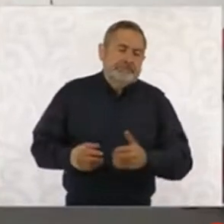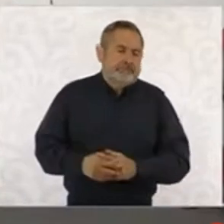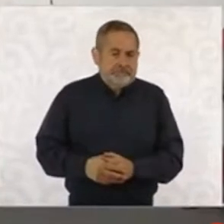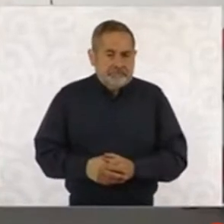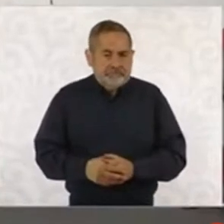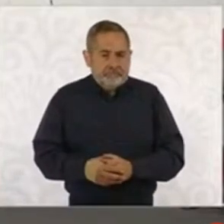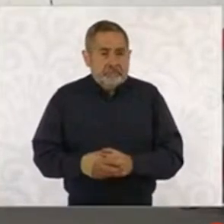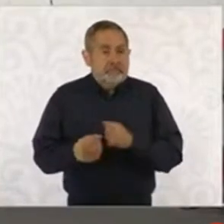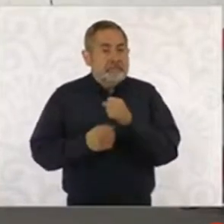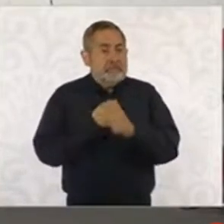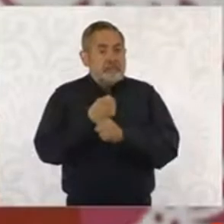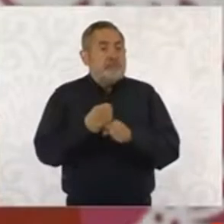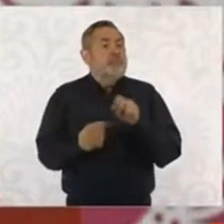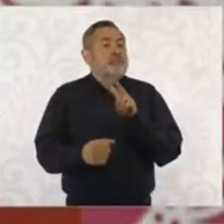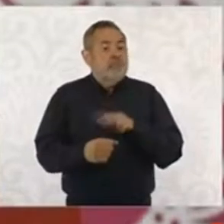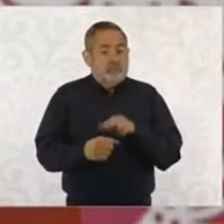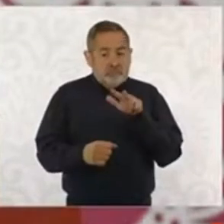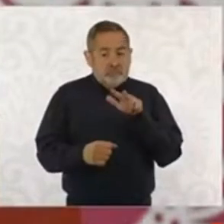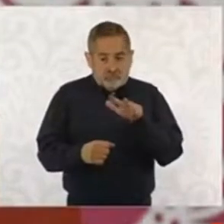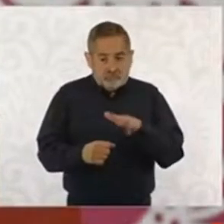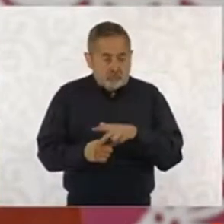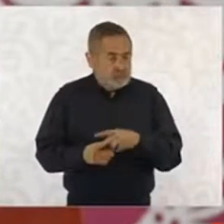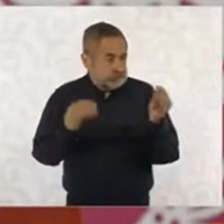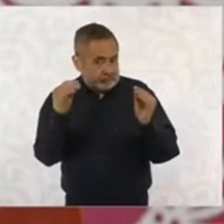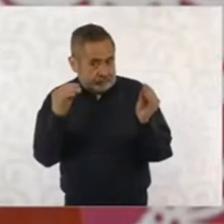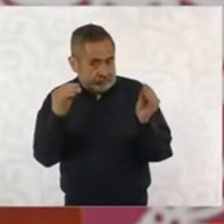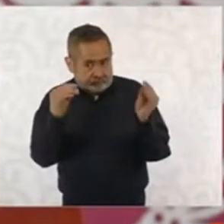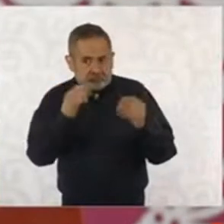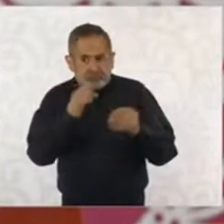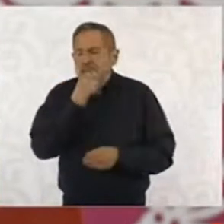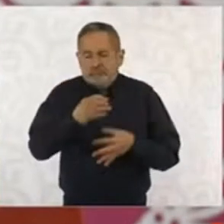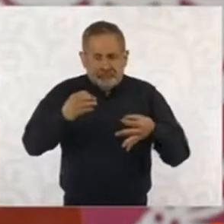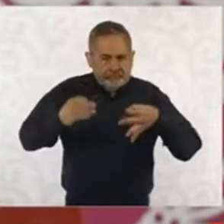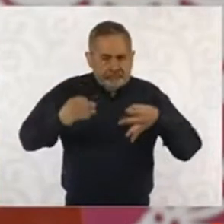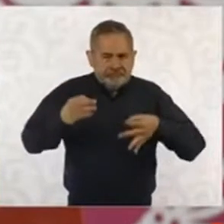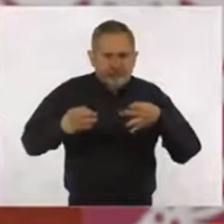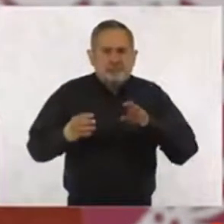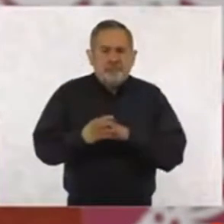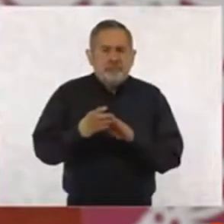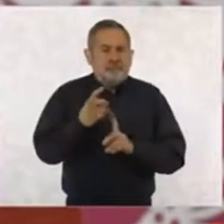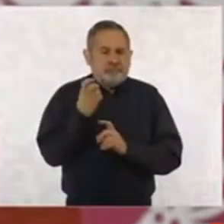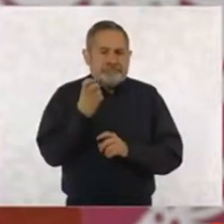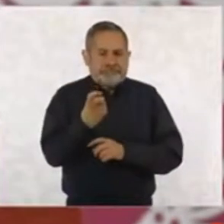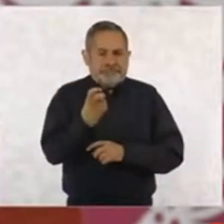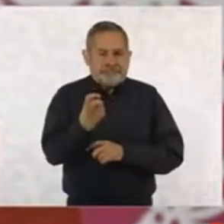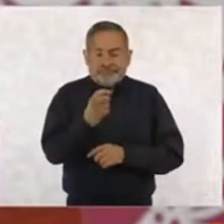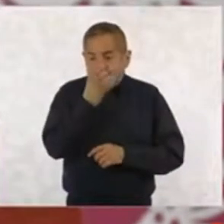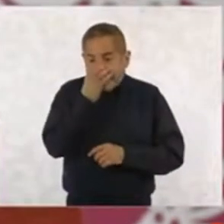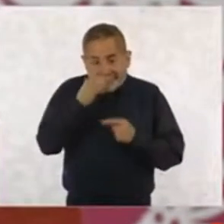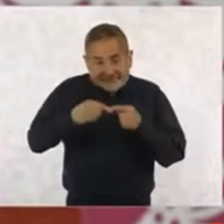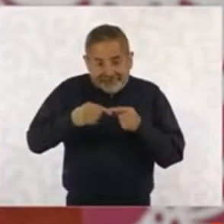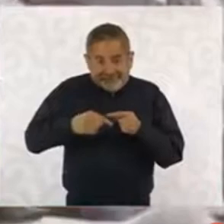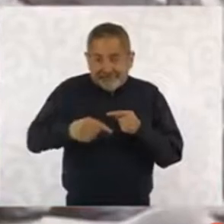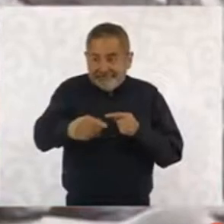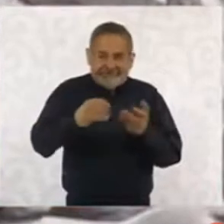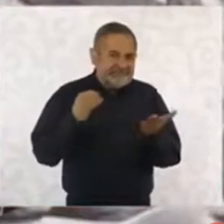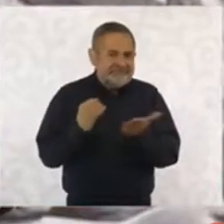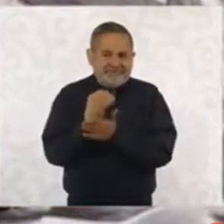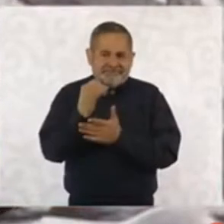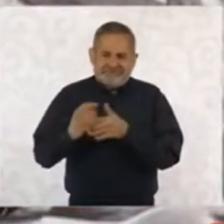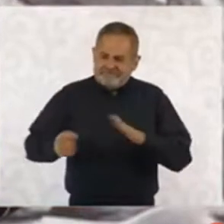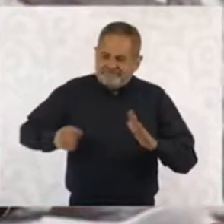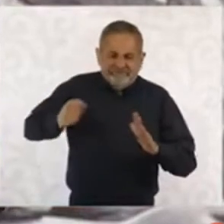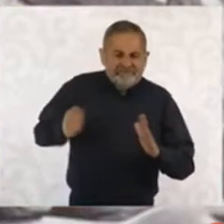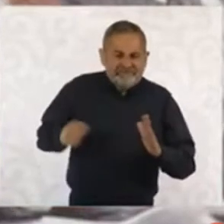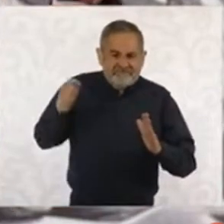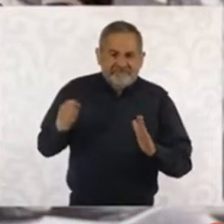Desde 2018 también estamos litigando estos juicios y es uno de nuestros asuntos que ya está próximo para fallarse en